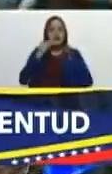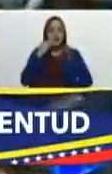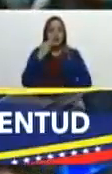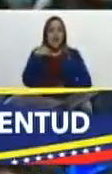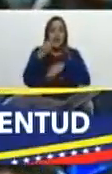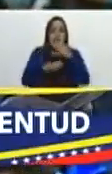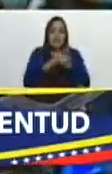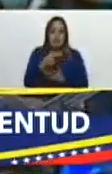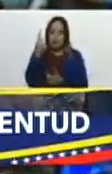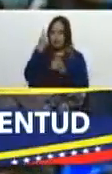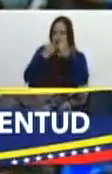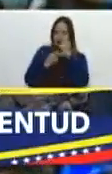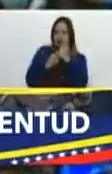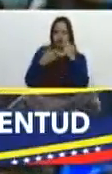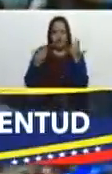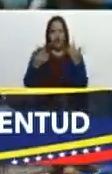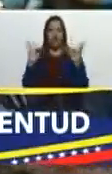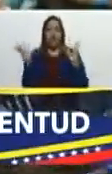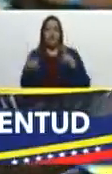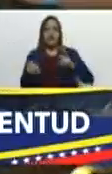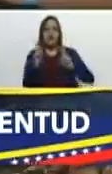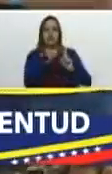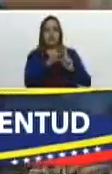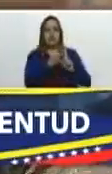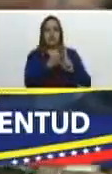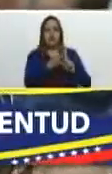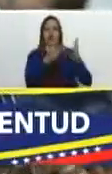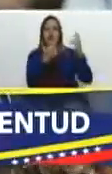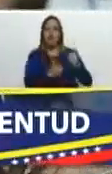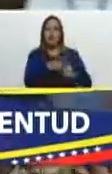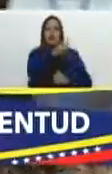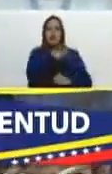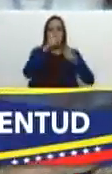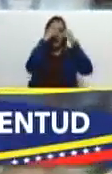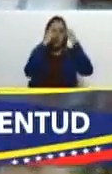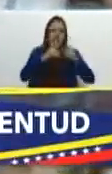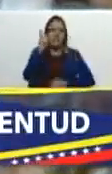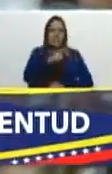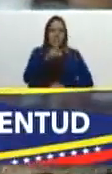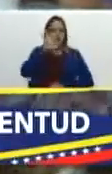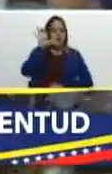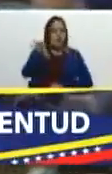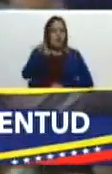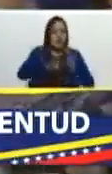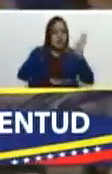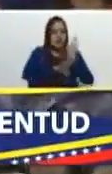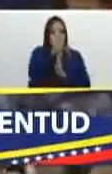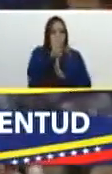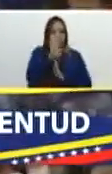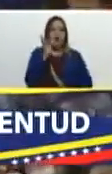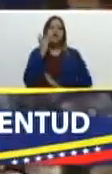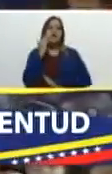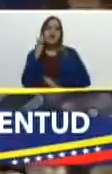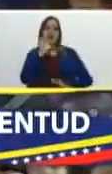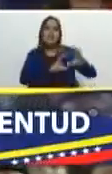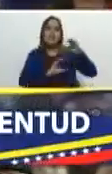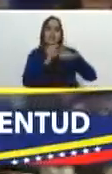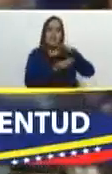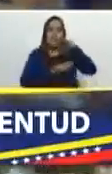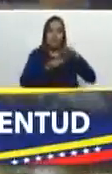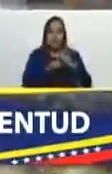las siguientes preguntas. Número uno, ¿cuántos son los profesionales que necesita el país para el desarrollo? Es, por ejemplo, en las ciencias